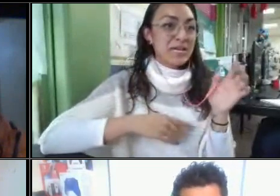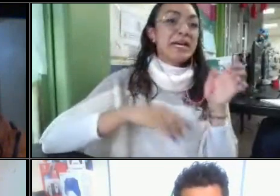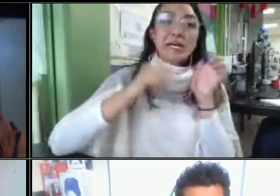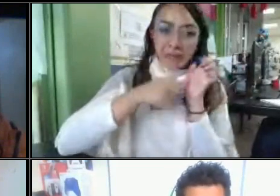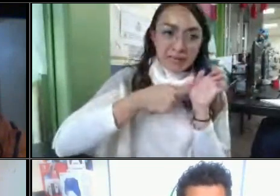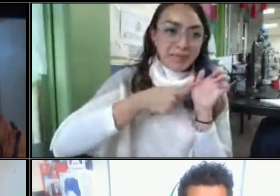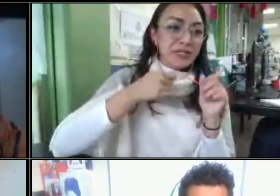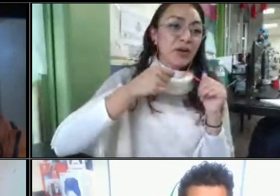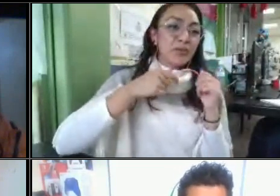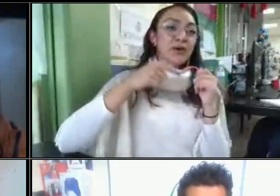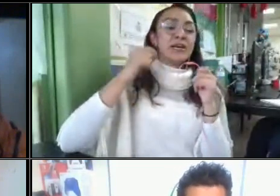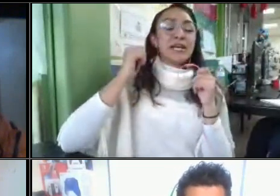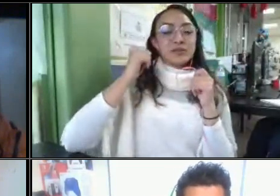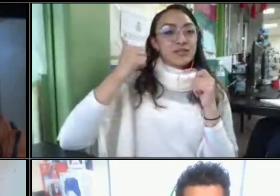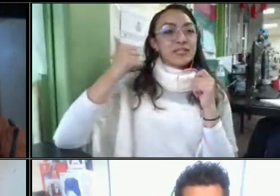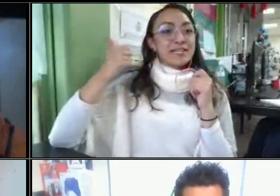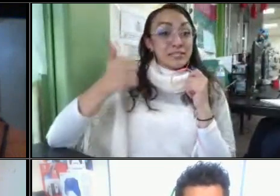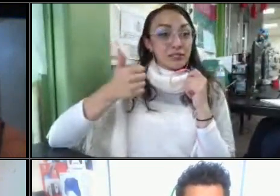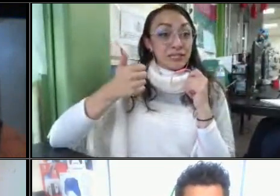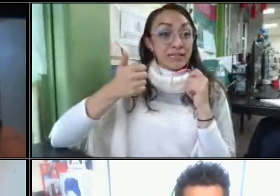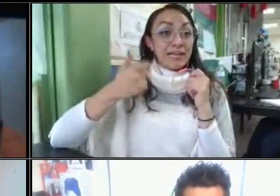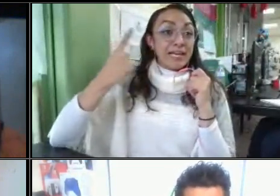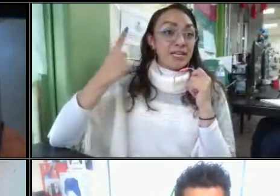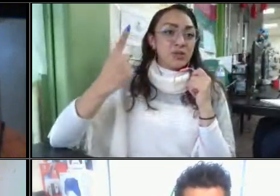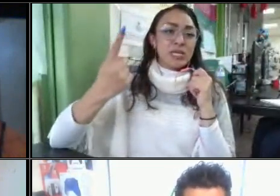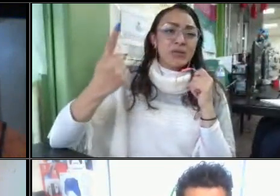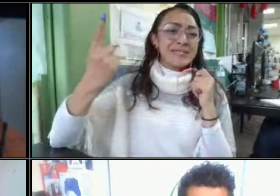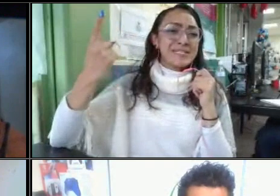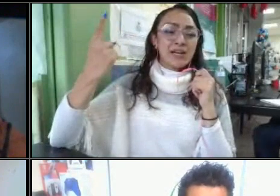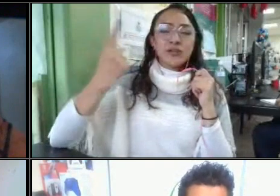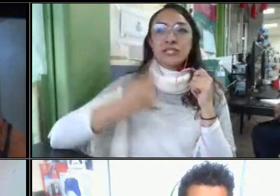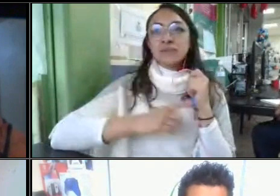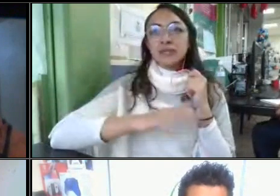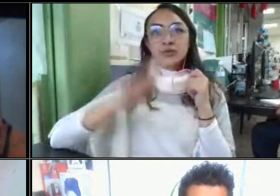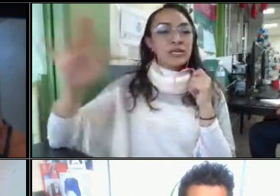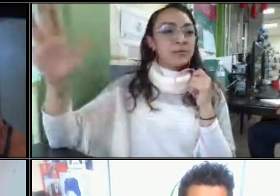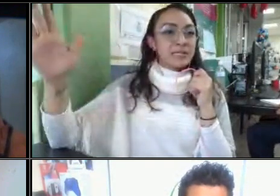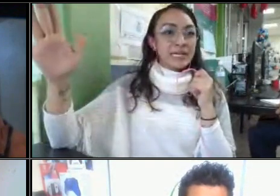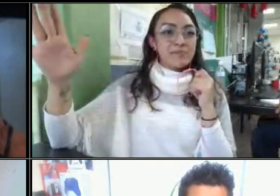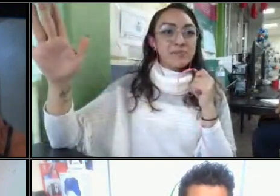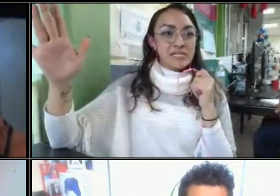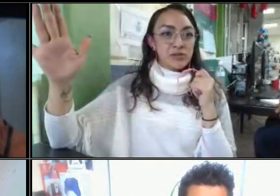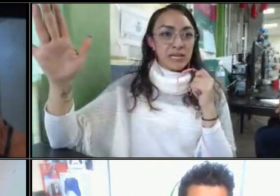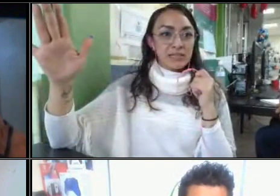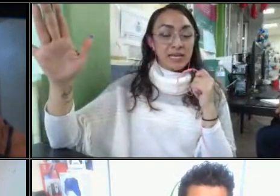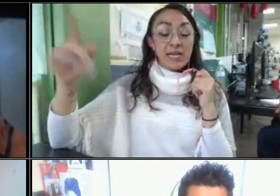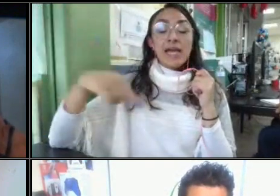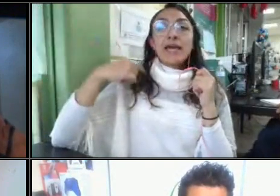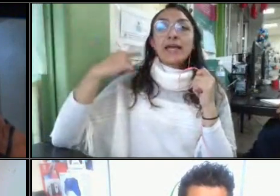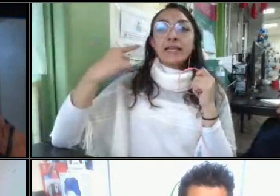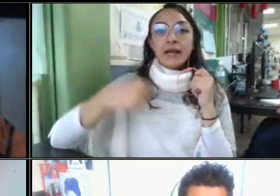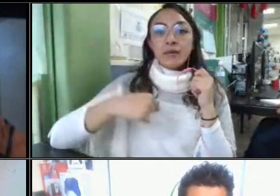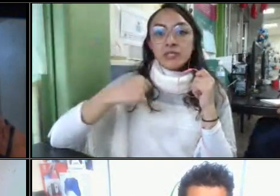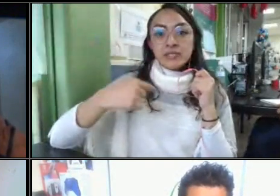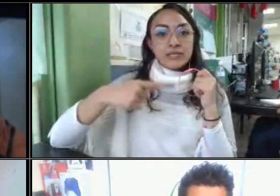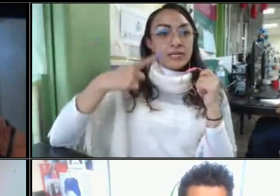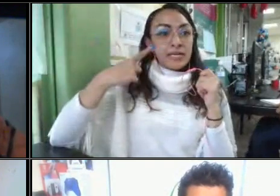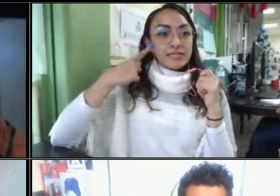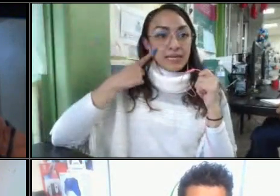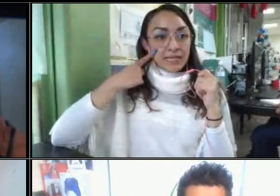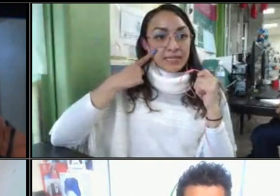vaya. Y van a ver cómo la cuestión atencional, el ruido en el salón disminuye de manera impresionante.